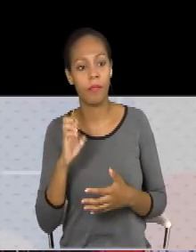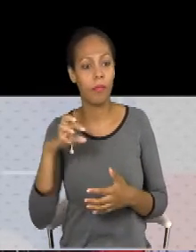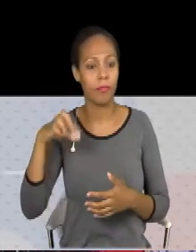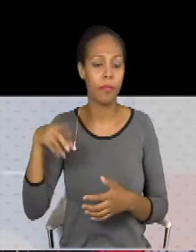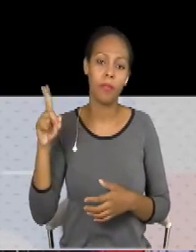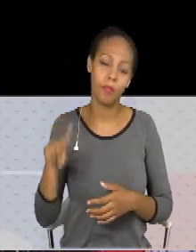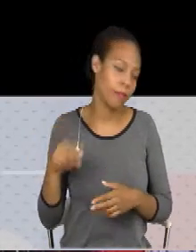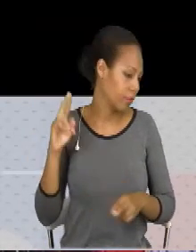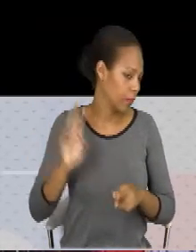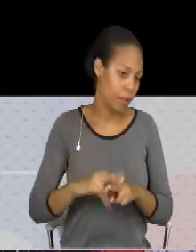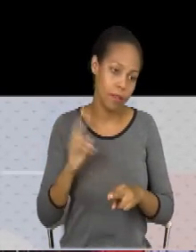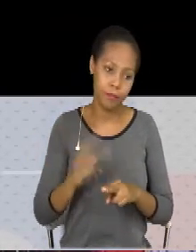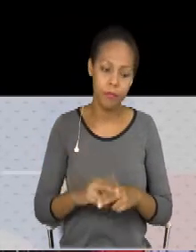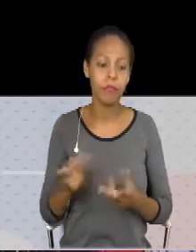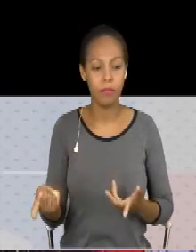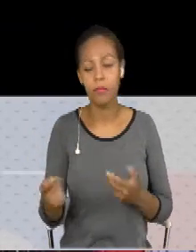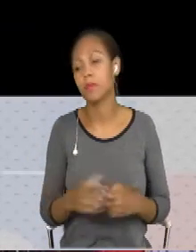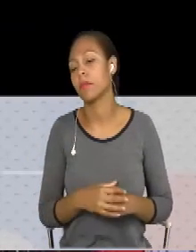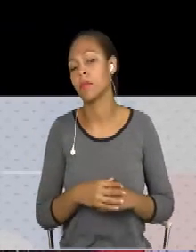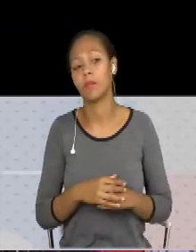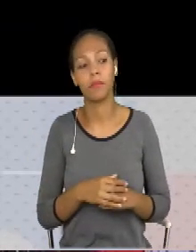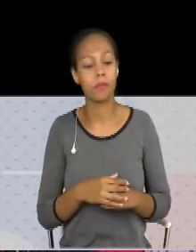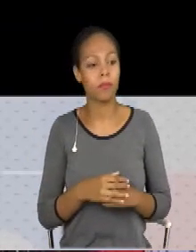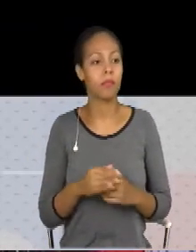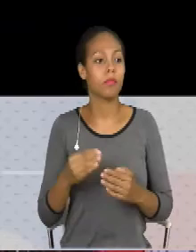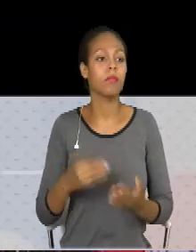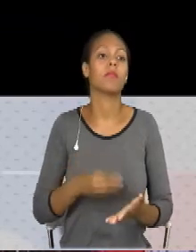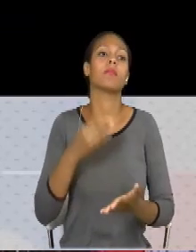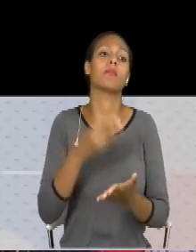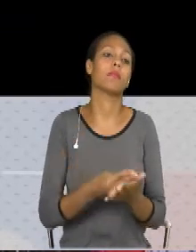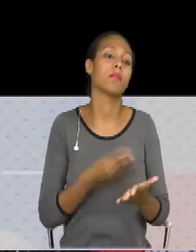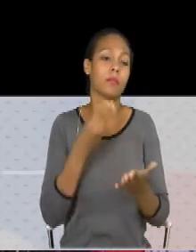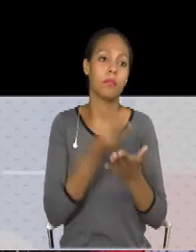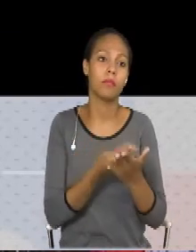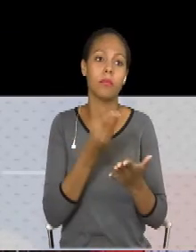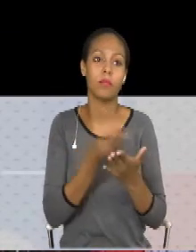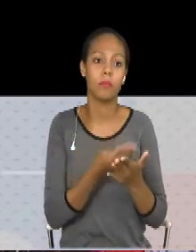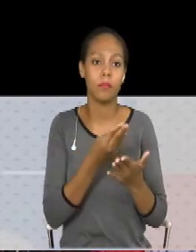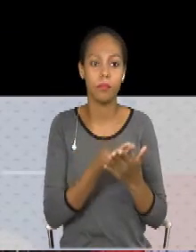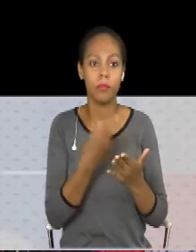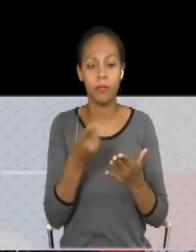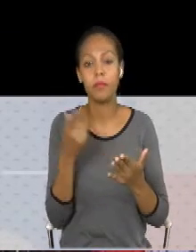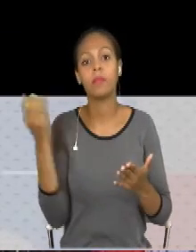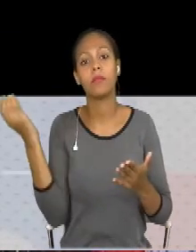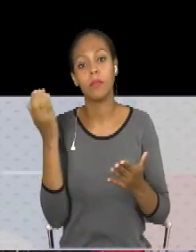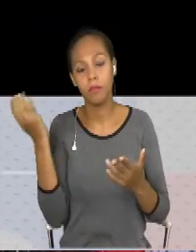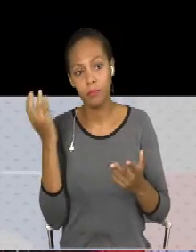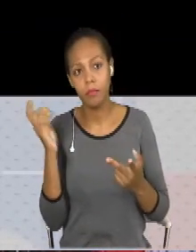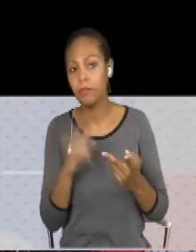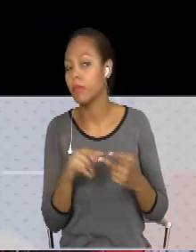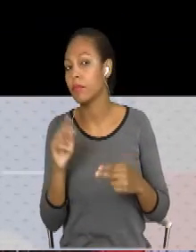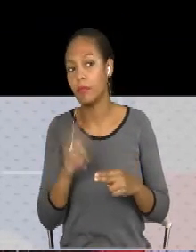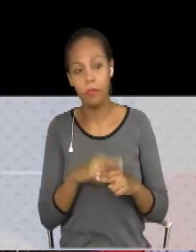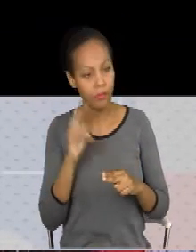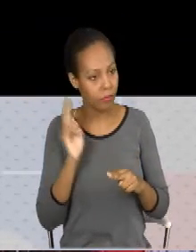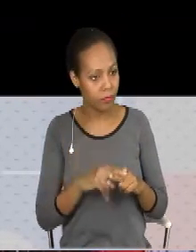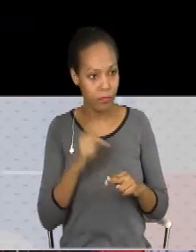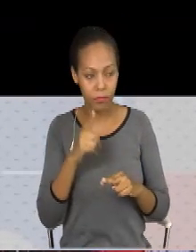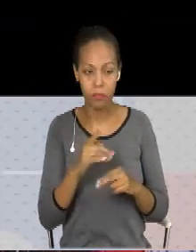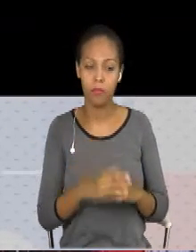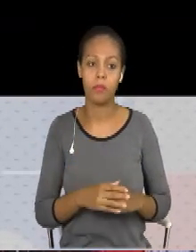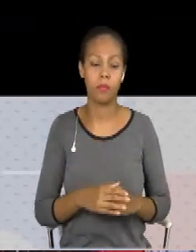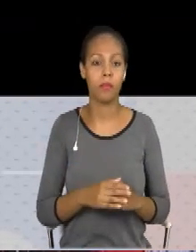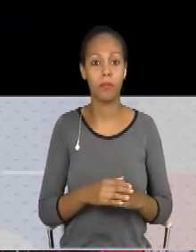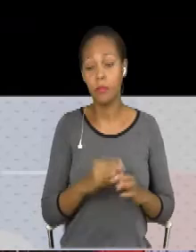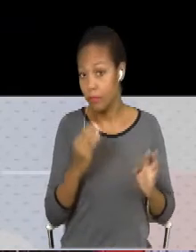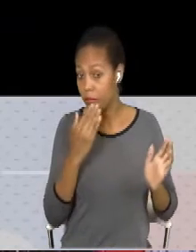encuentra afiliada, hacer el pago en la parte de pensión, de caja de compensación. Para